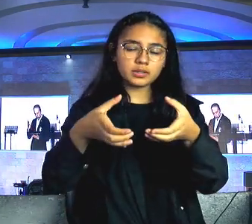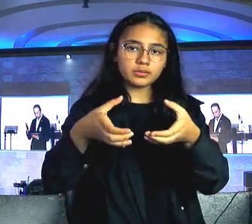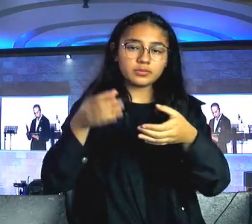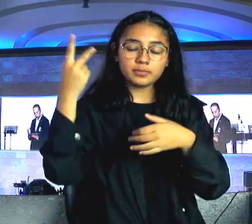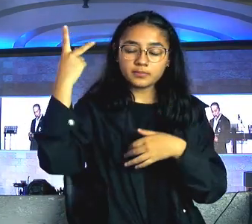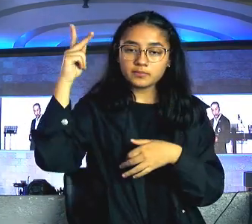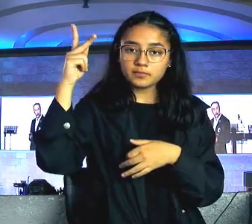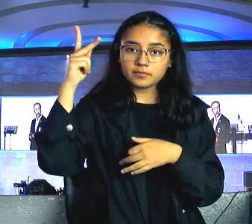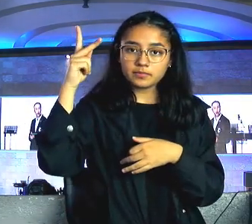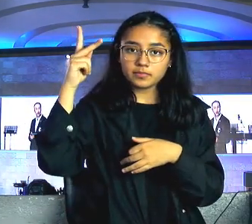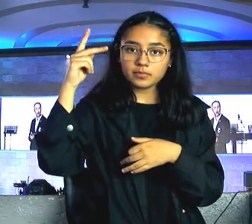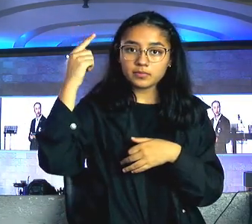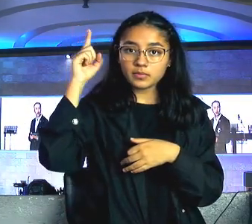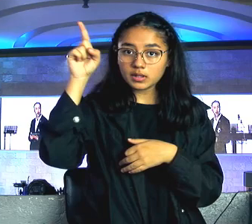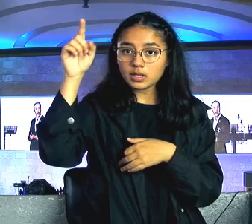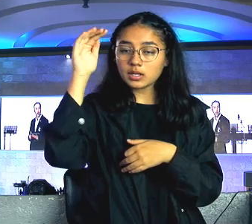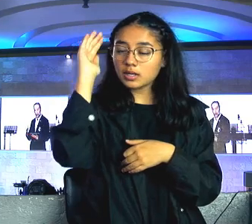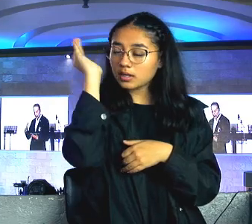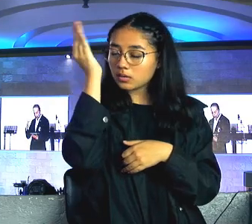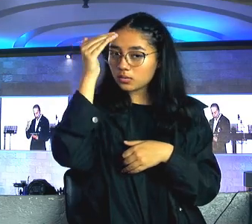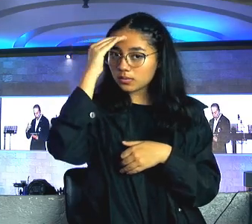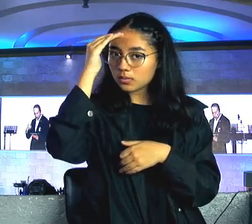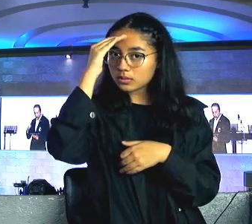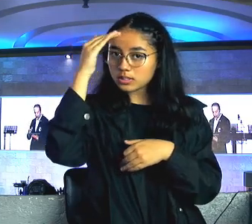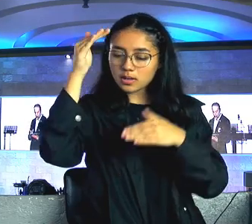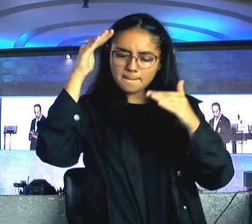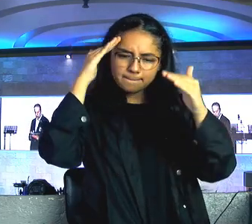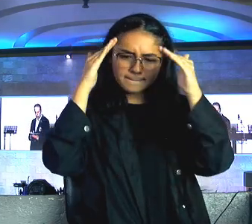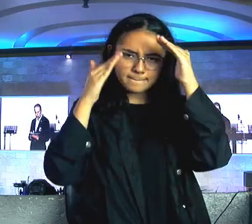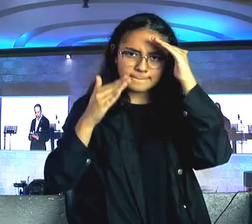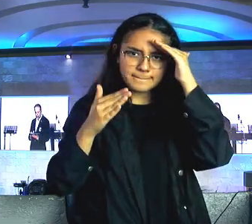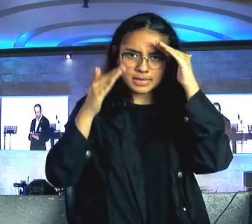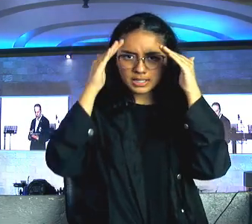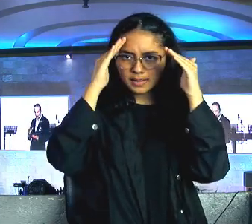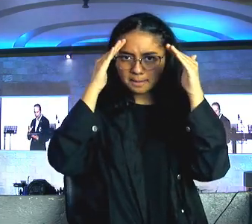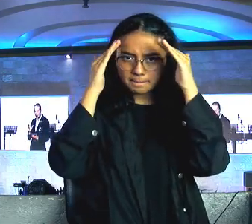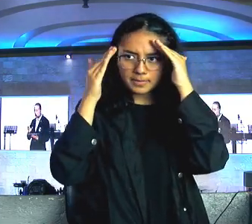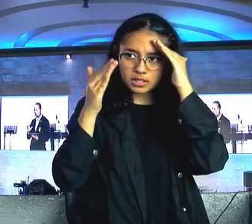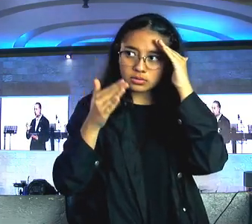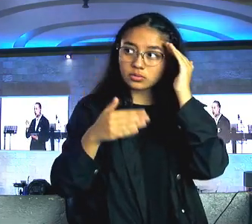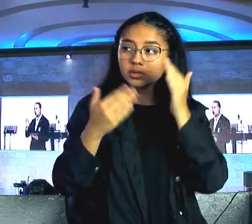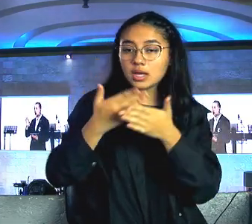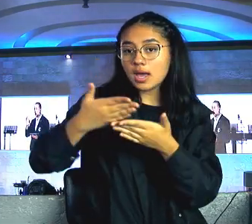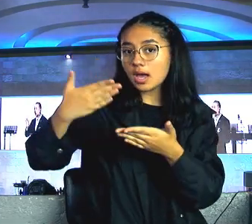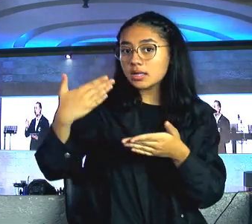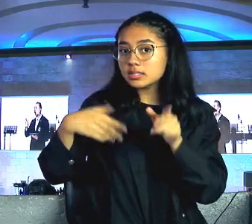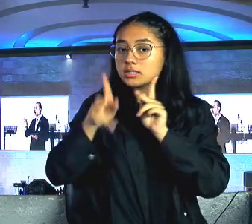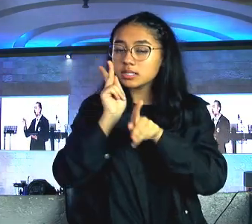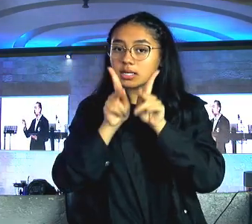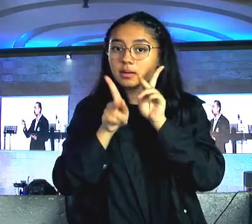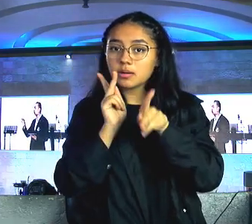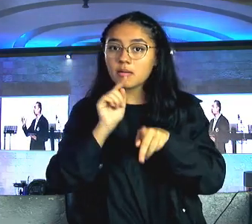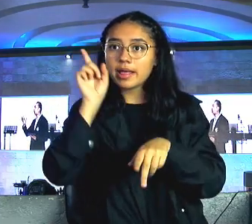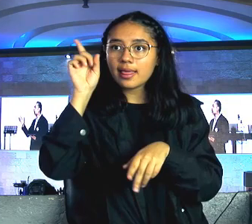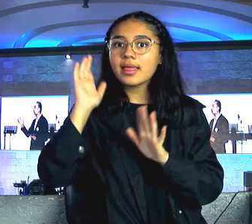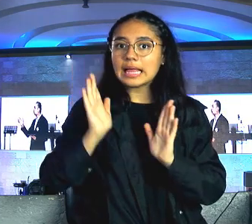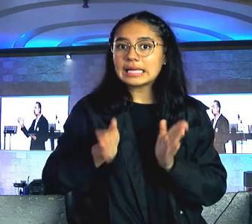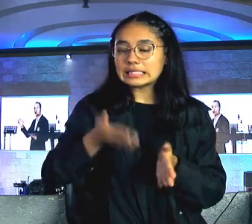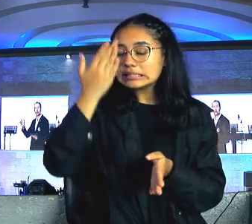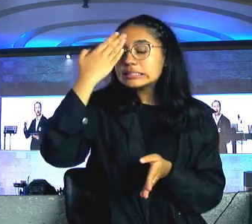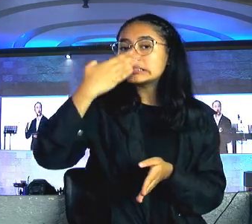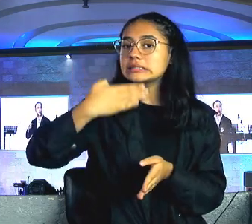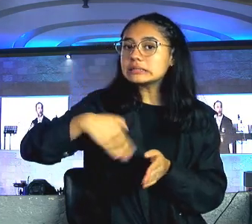nuestros pensamientos. Antes de que expresemos con palabras, Él ya sabe lo que hay en cada corazón. Él lo